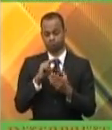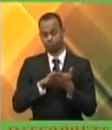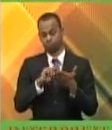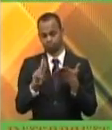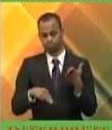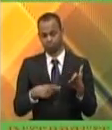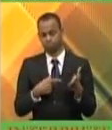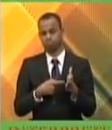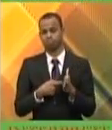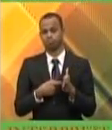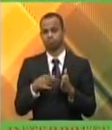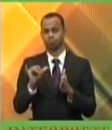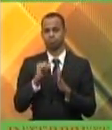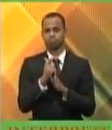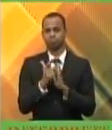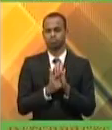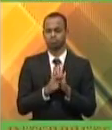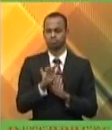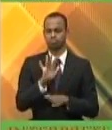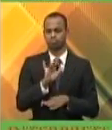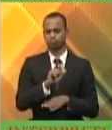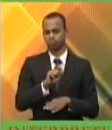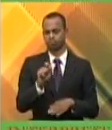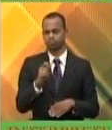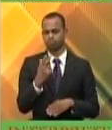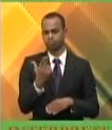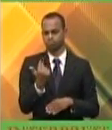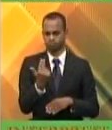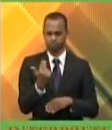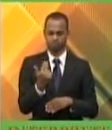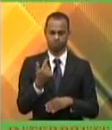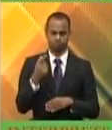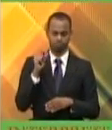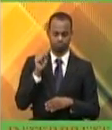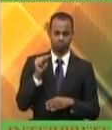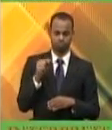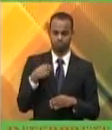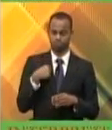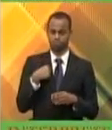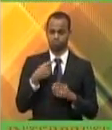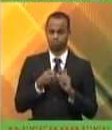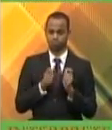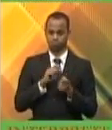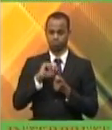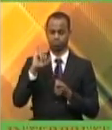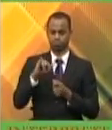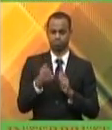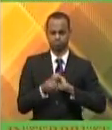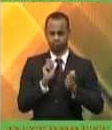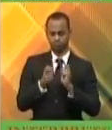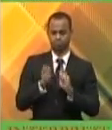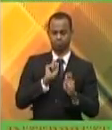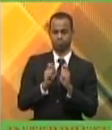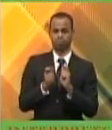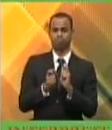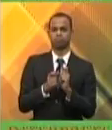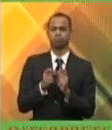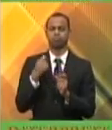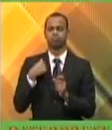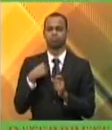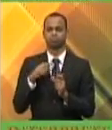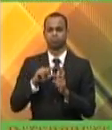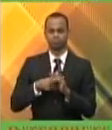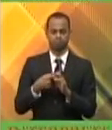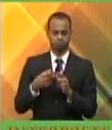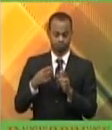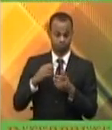y está también en la ley 5 13 y cuando partimos a mí me cambió mucho a esa definición de diseño universal cuando yo